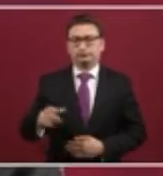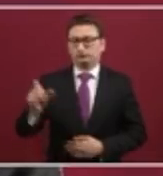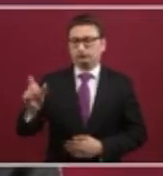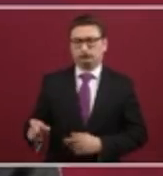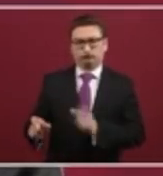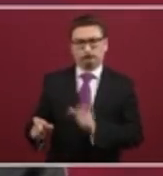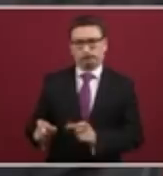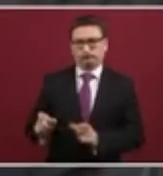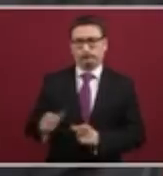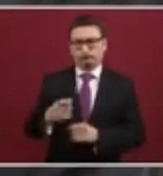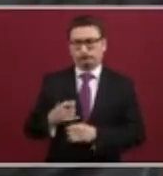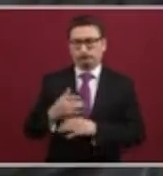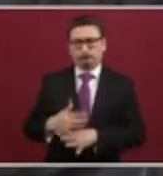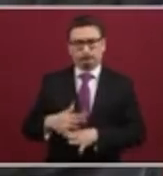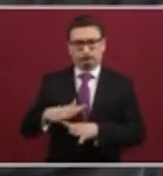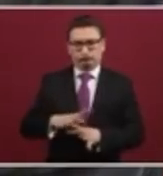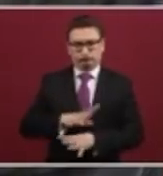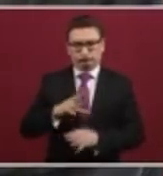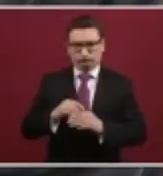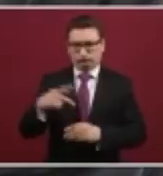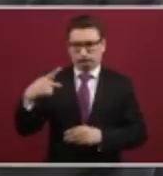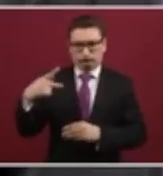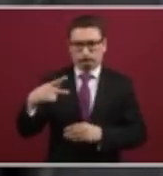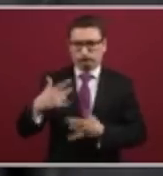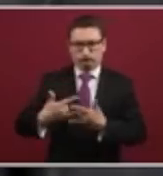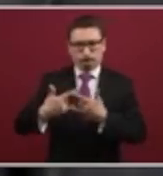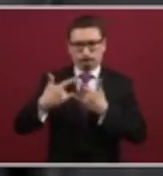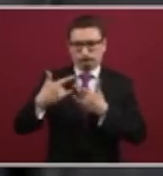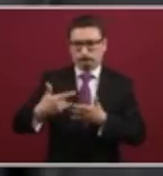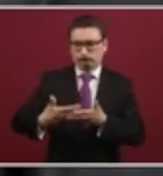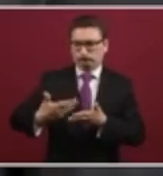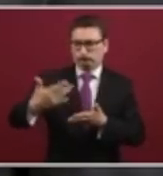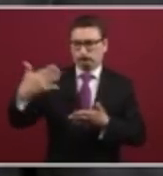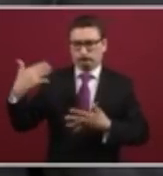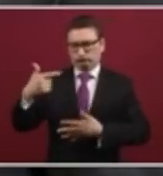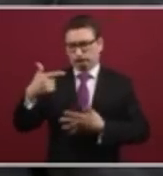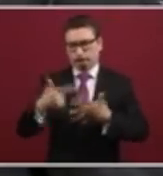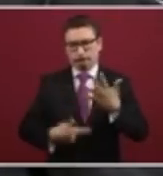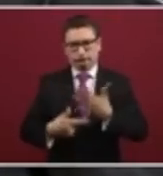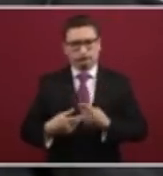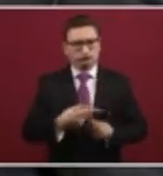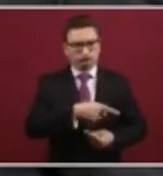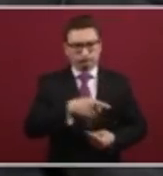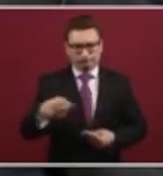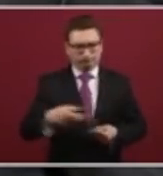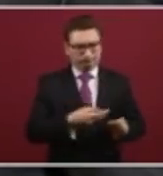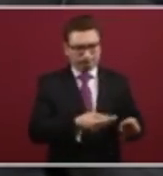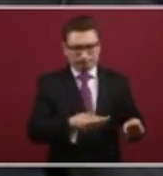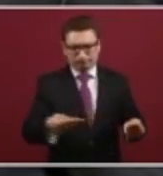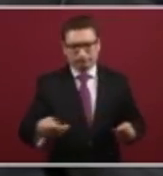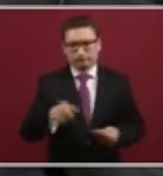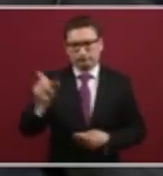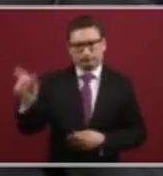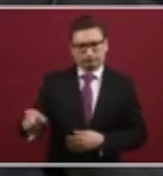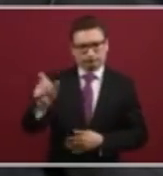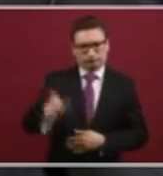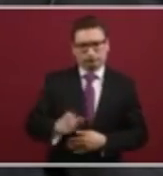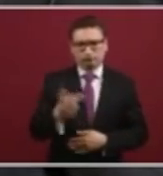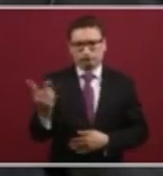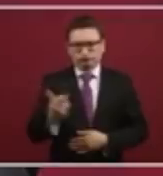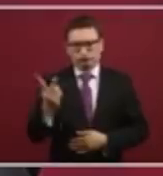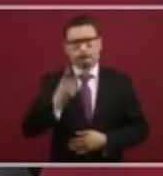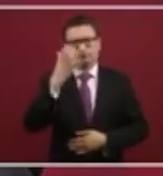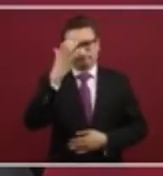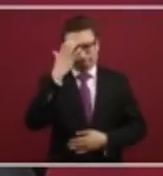gonzález blanco y al senador ricardo ahued como nuevo director de aduanas se trata de 2